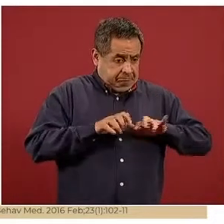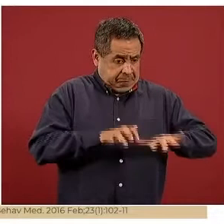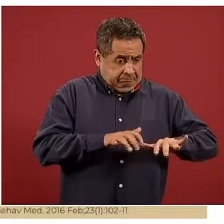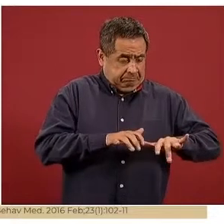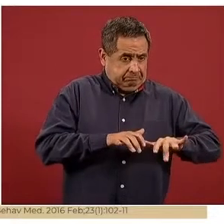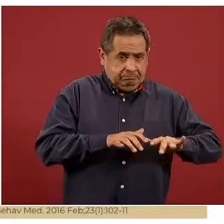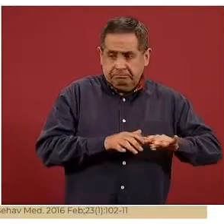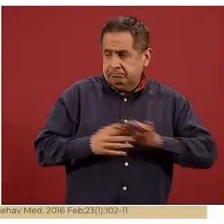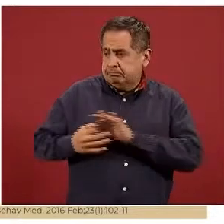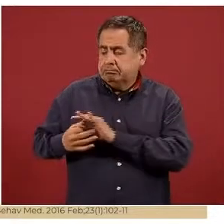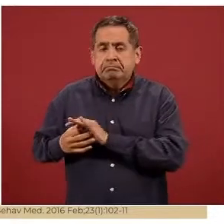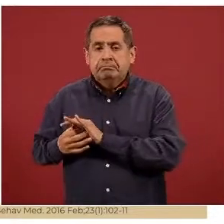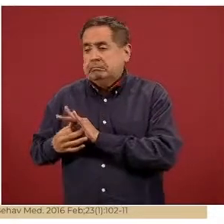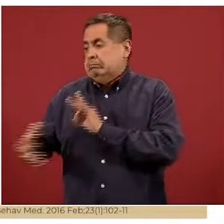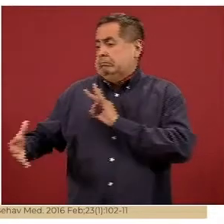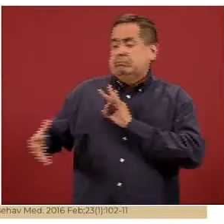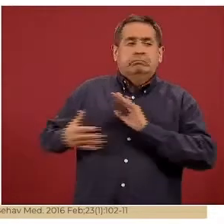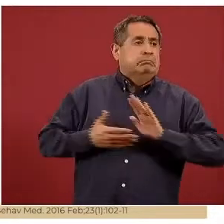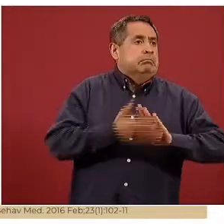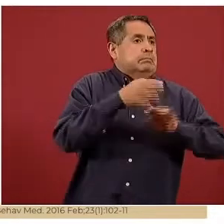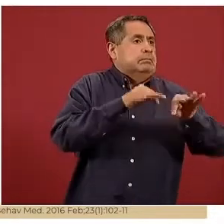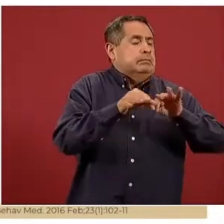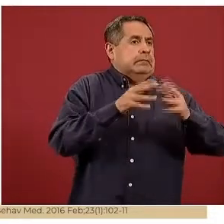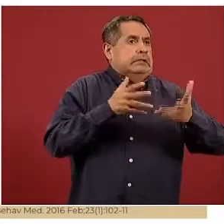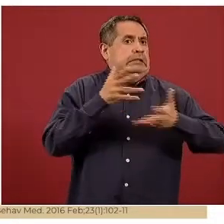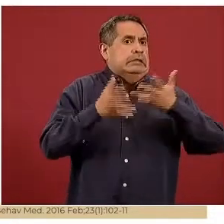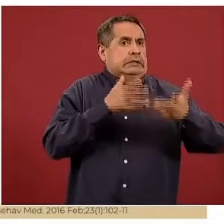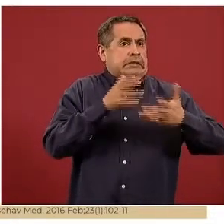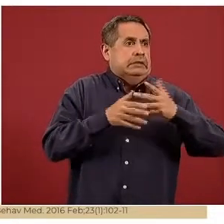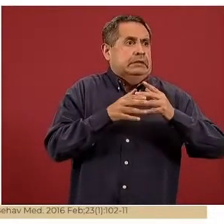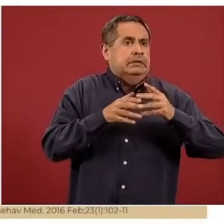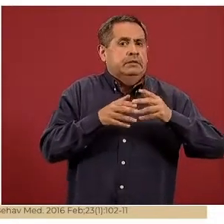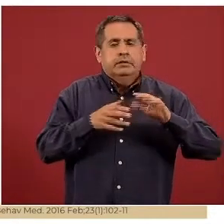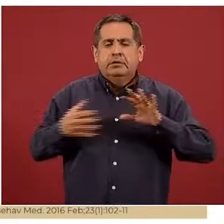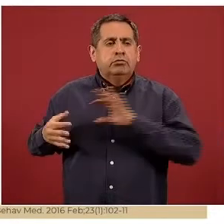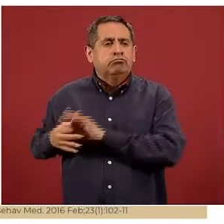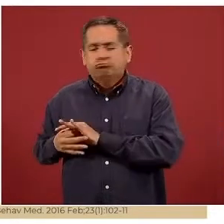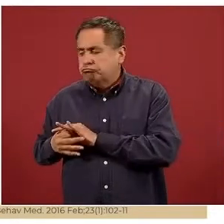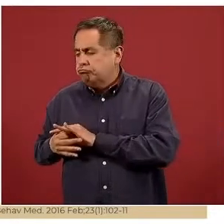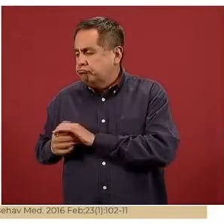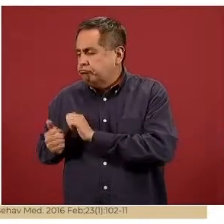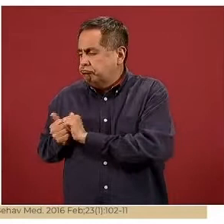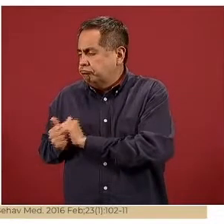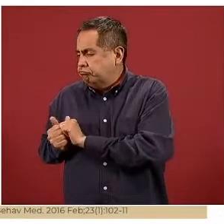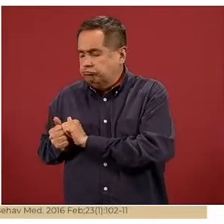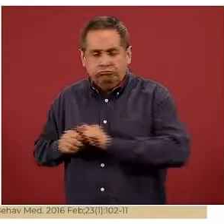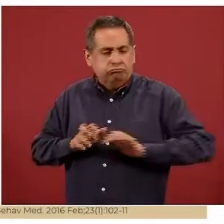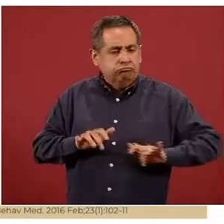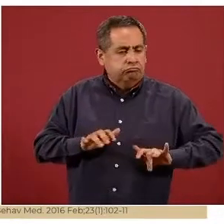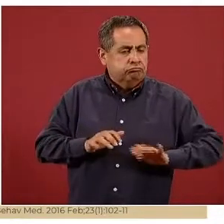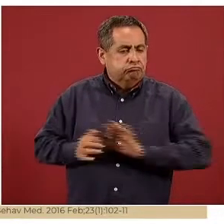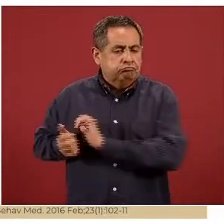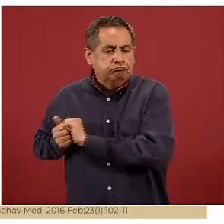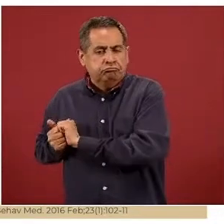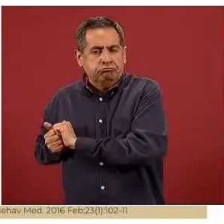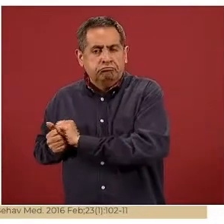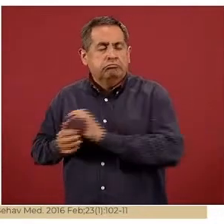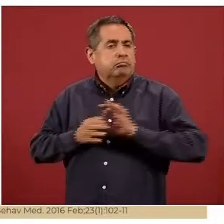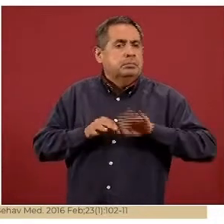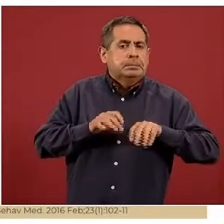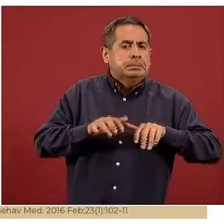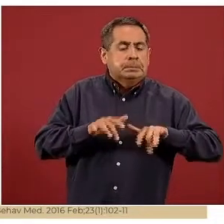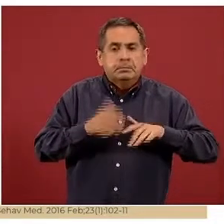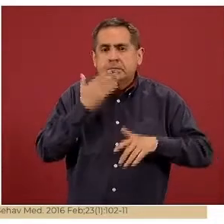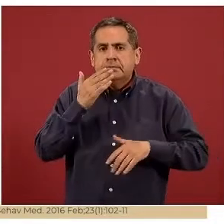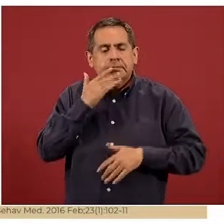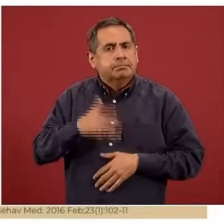del contacto con el hijo. Se veía que cuando empezaban a trabajar a distancia mejoraban sus síntomas, porque luego